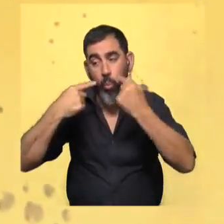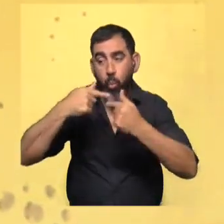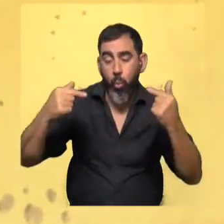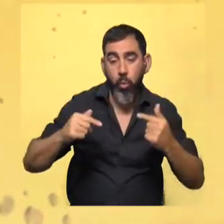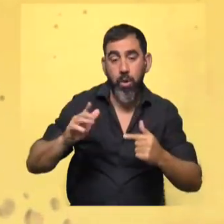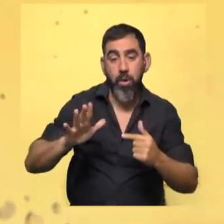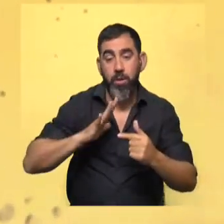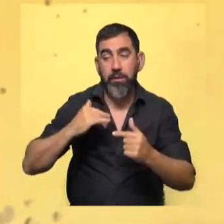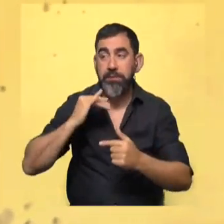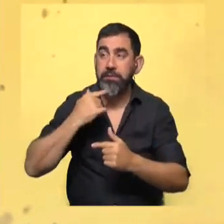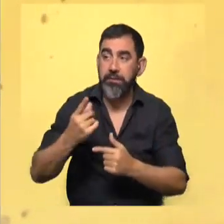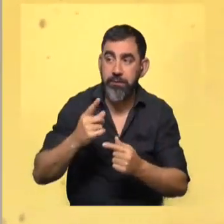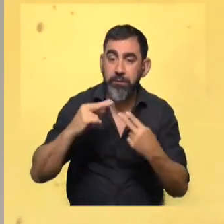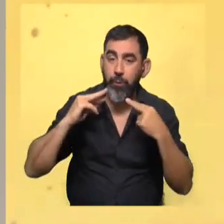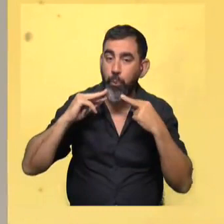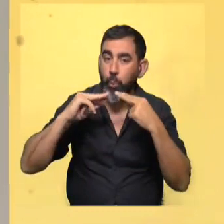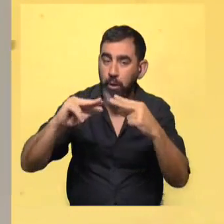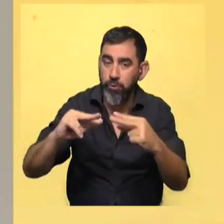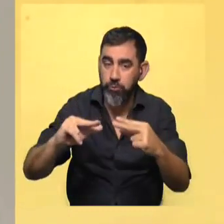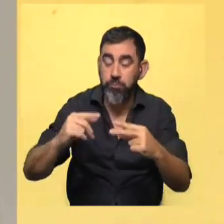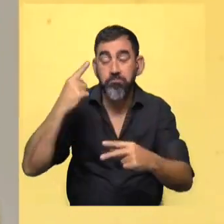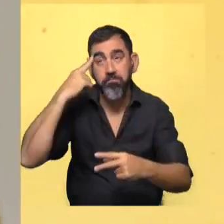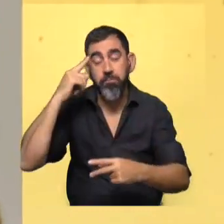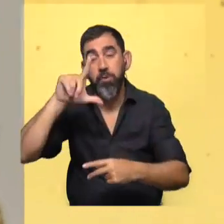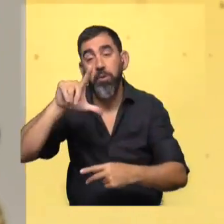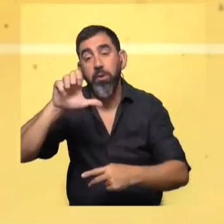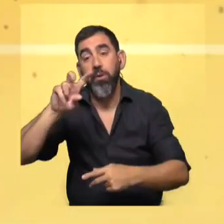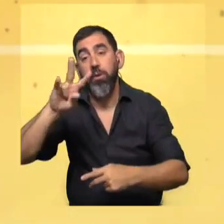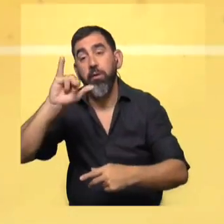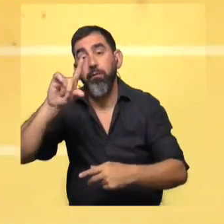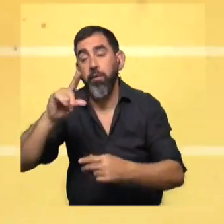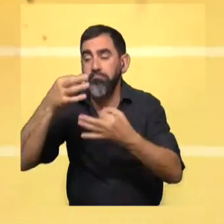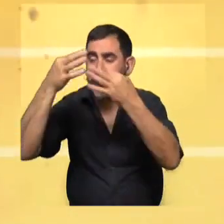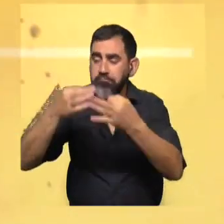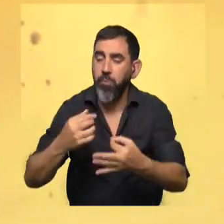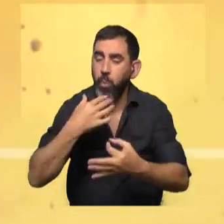la sustentabilidad, y como que siento que Levid es lo que combina todo eso.